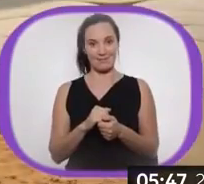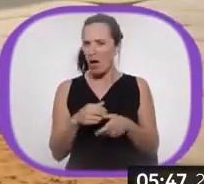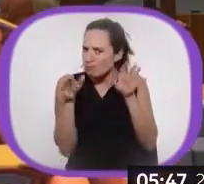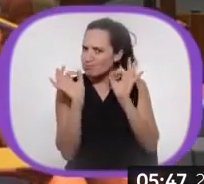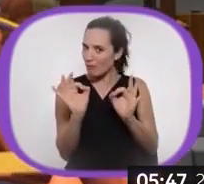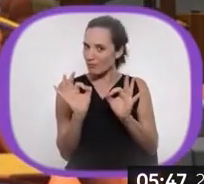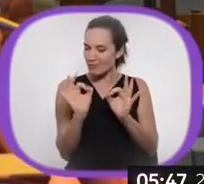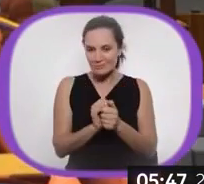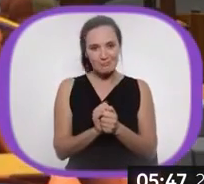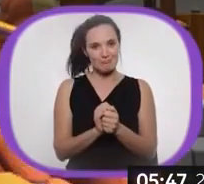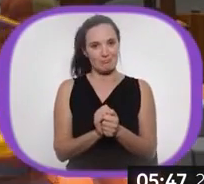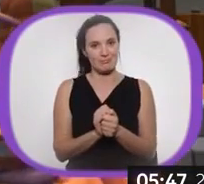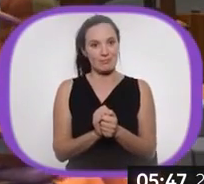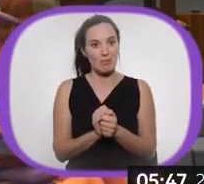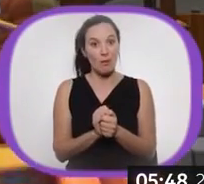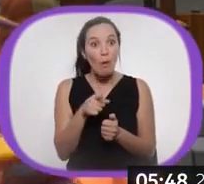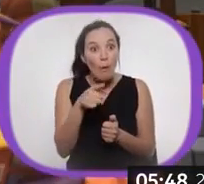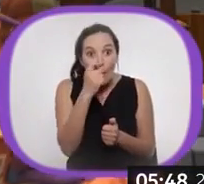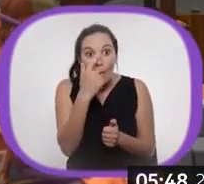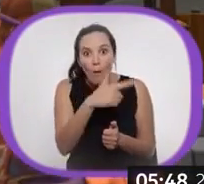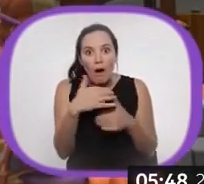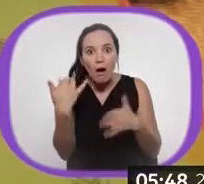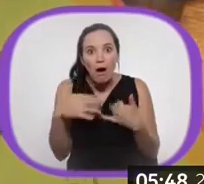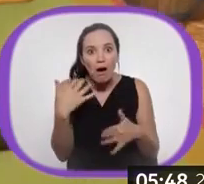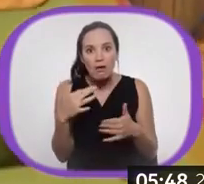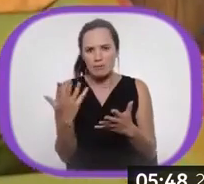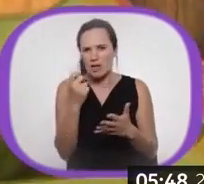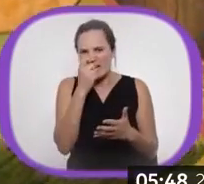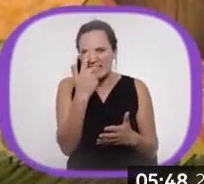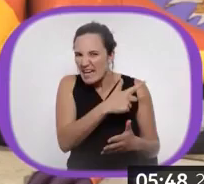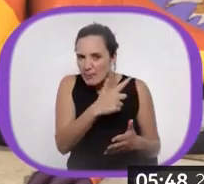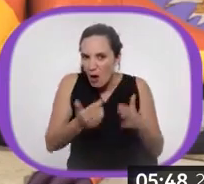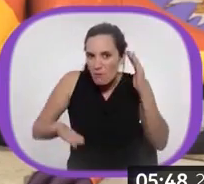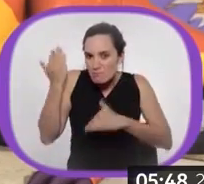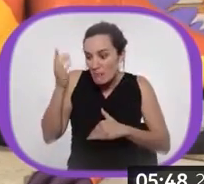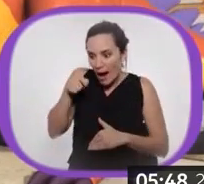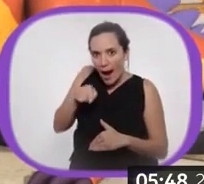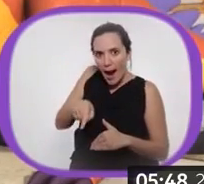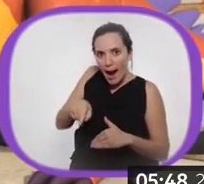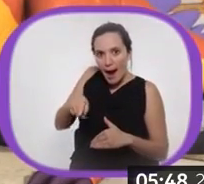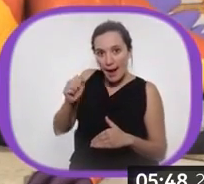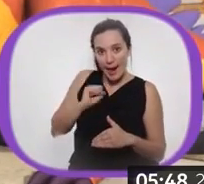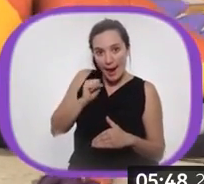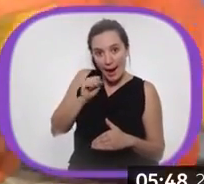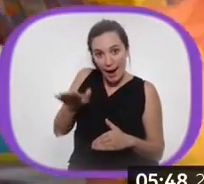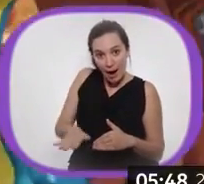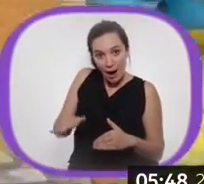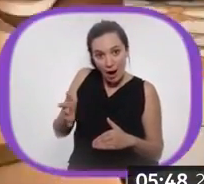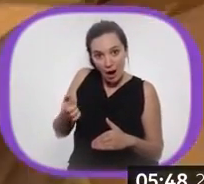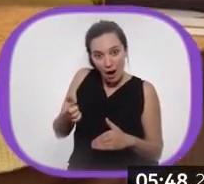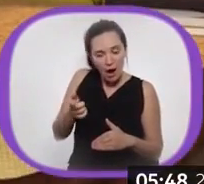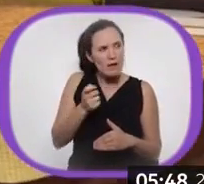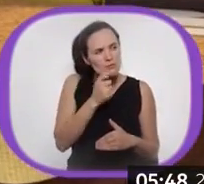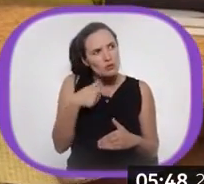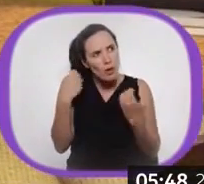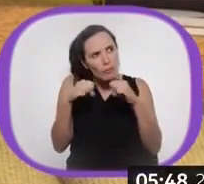¡Perfecto! ¡Oh! ¡Eso es velocidad! ¡Pero no tan rápido como Sir Frederick! ¡Pero lo seré si practico, Sparky! ¡Por